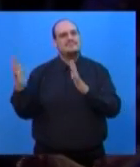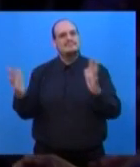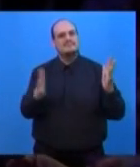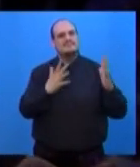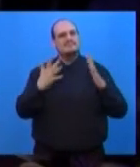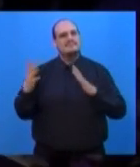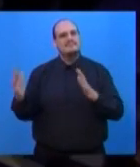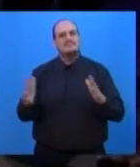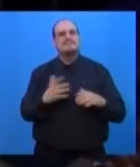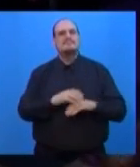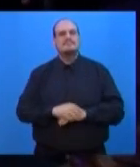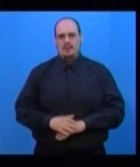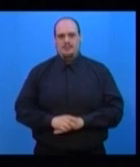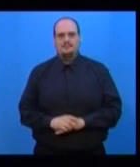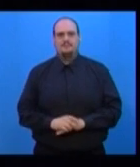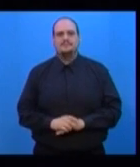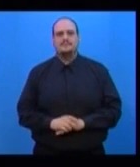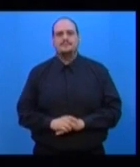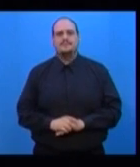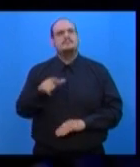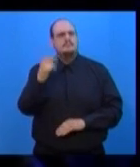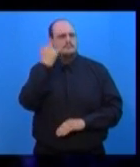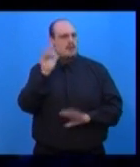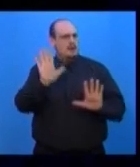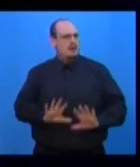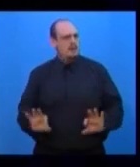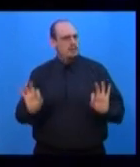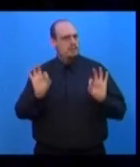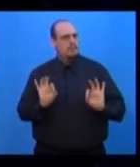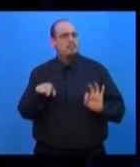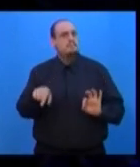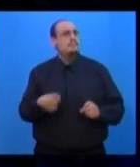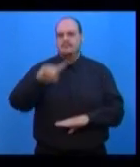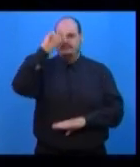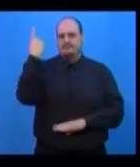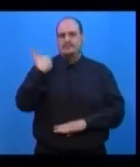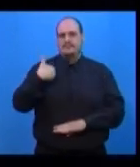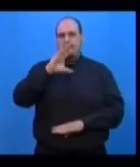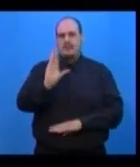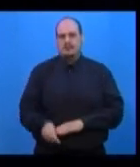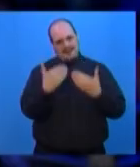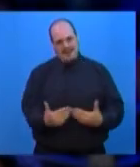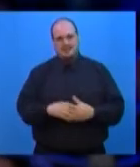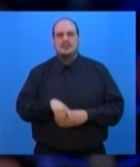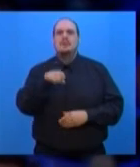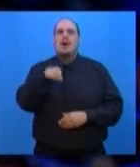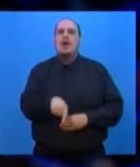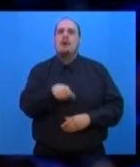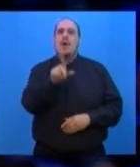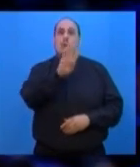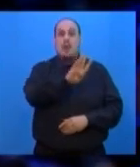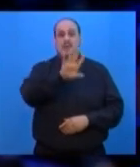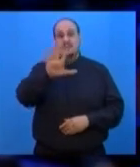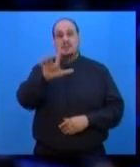acusaciones por corrupción entre el presidente argentino mauricio macri y el peronista de centroizquierda alberto fernández en el último debate